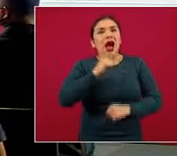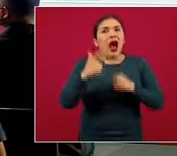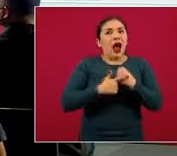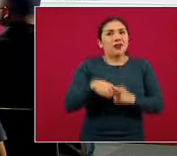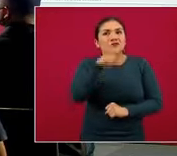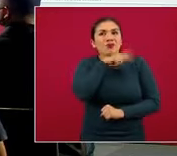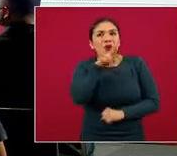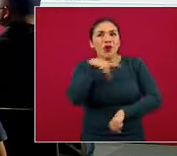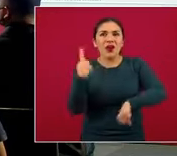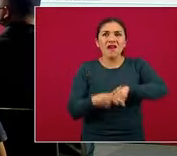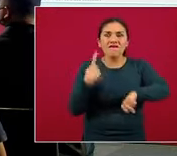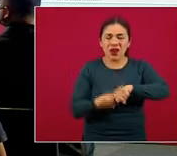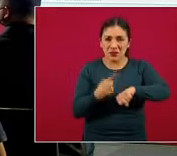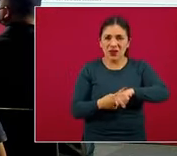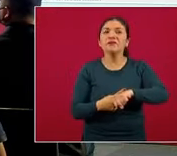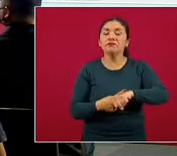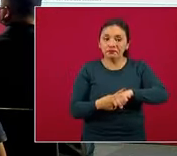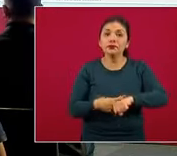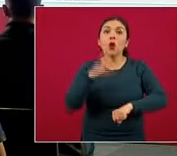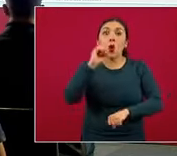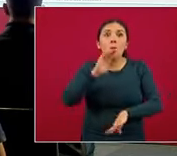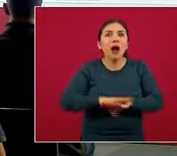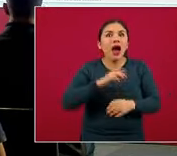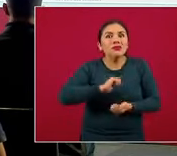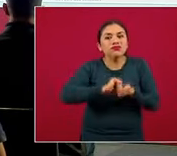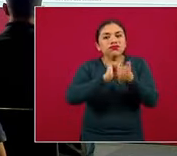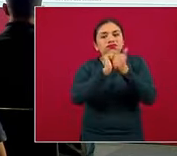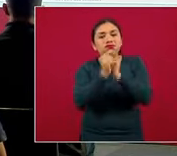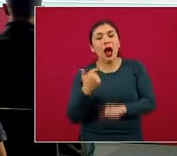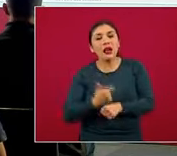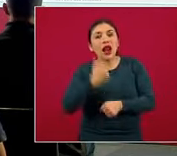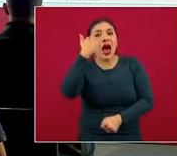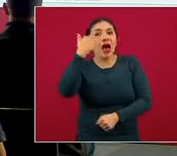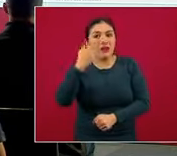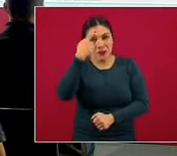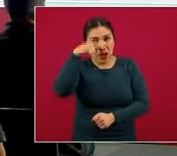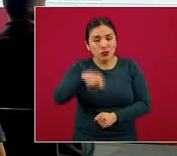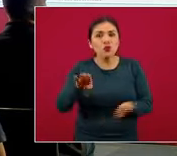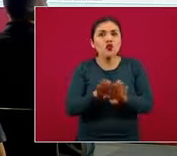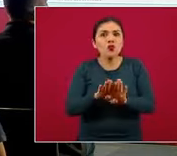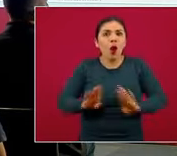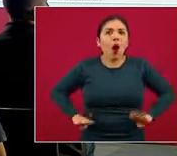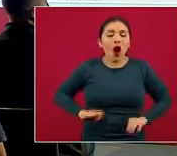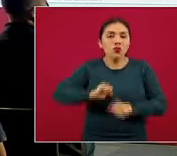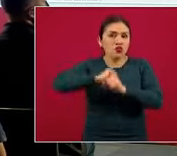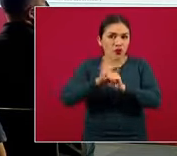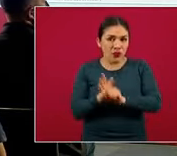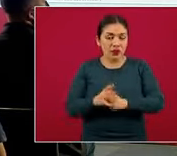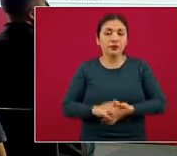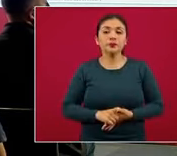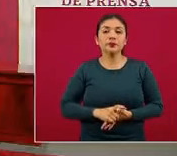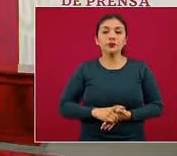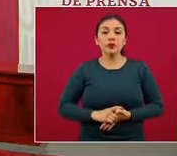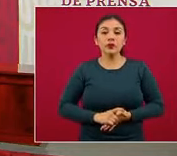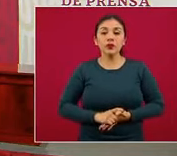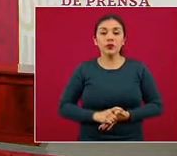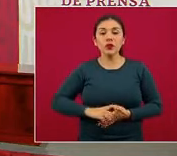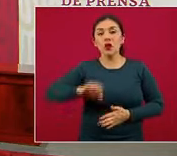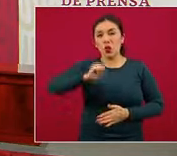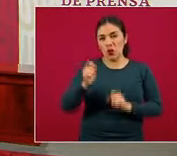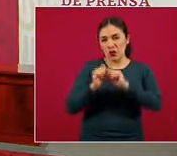alarma o empiezan a tener gravedad en relación a su evolución de COVID-19. En la siguiente